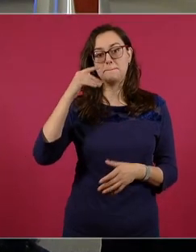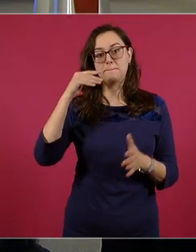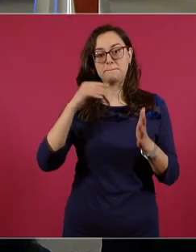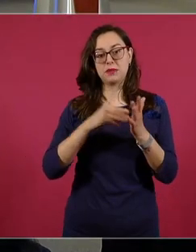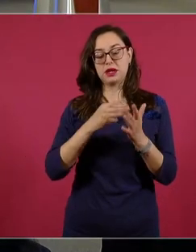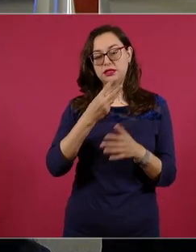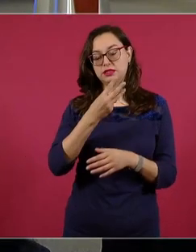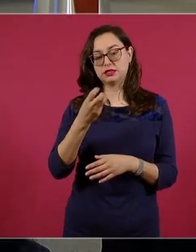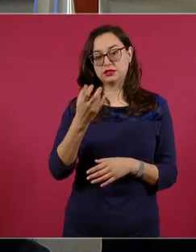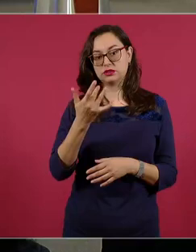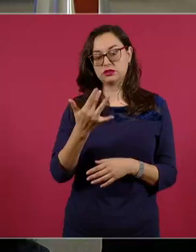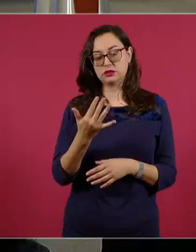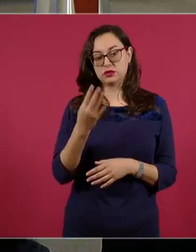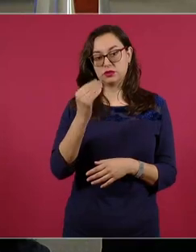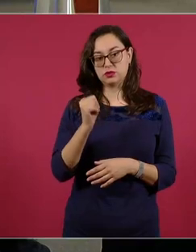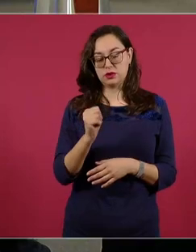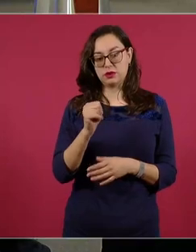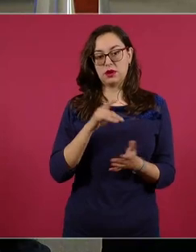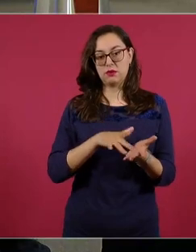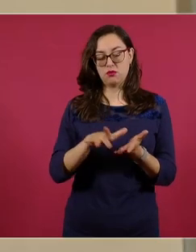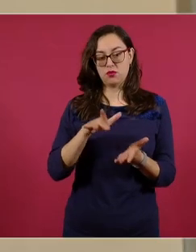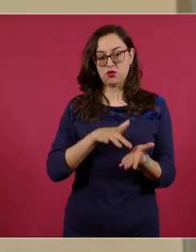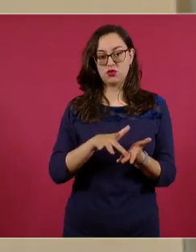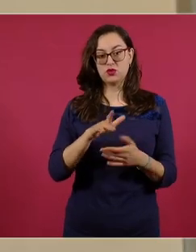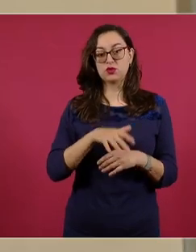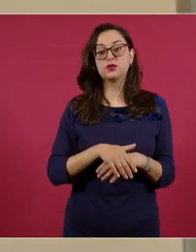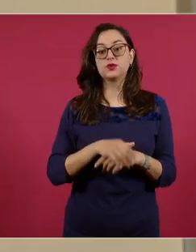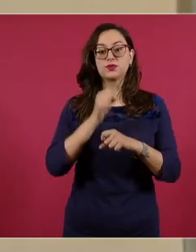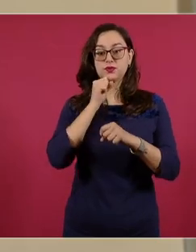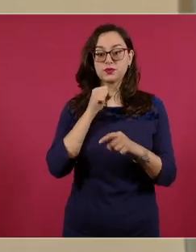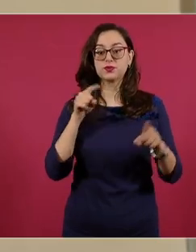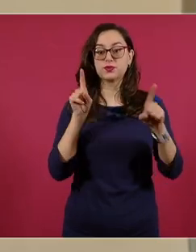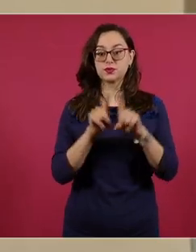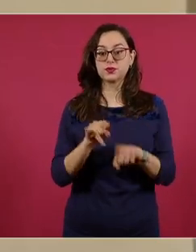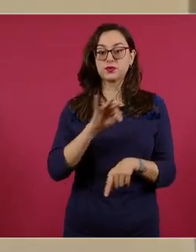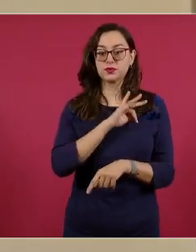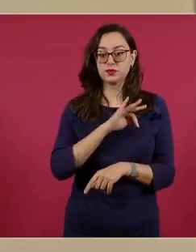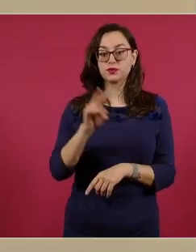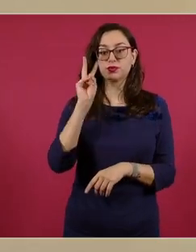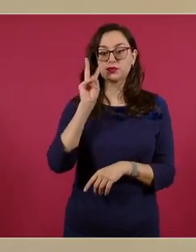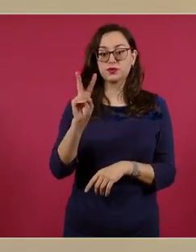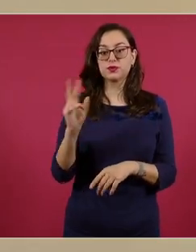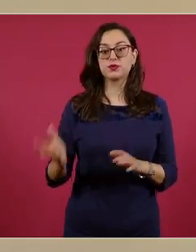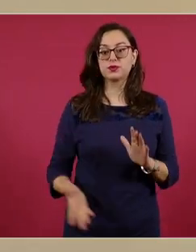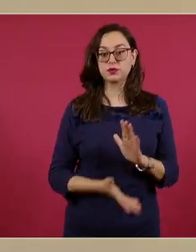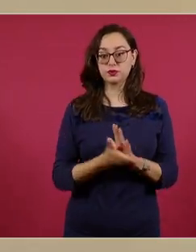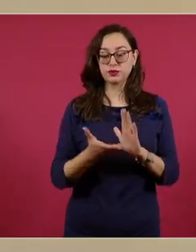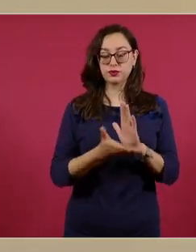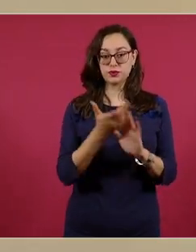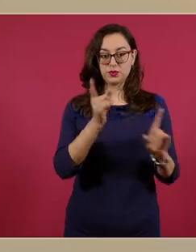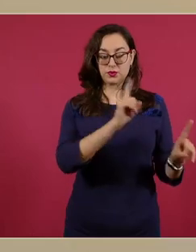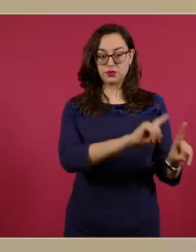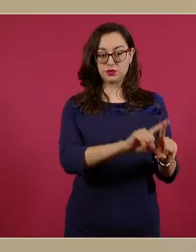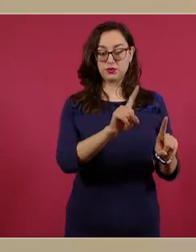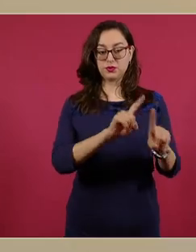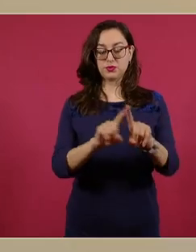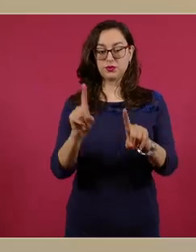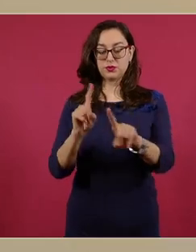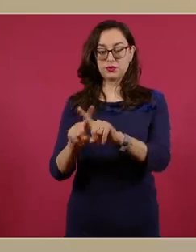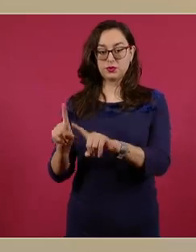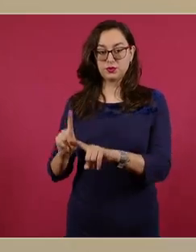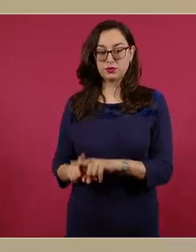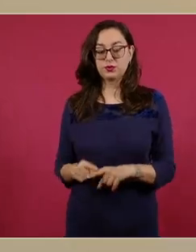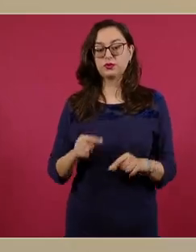1,359 apoyos. Adelante. También los ejemplos de las distintas construcciones en Pichucalco, Juárez,